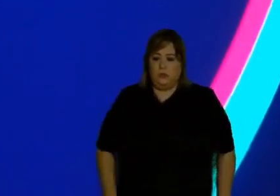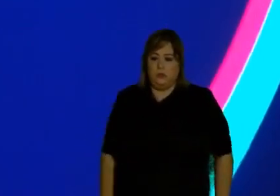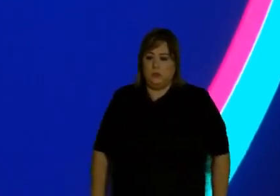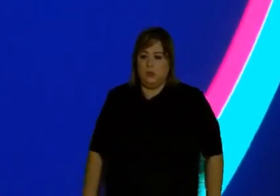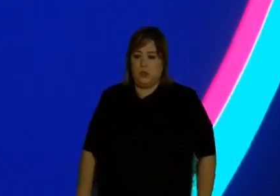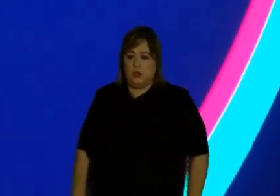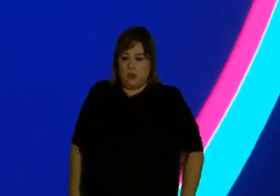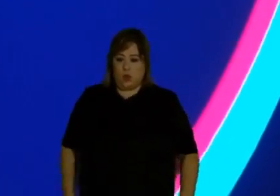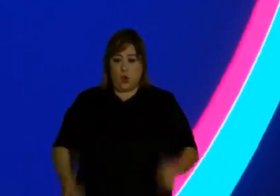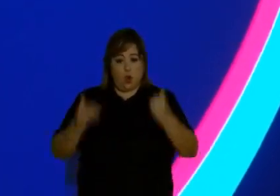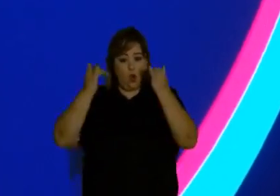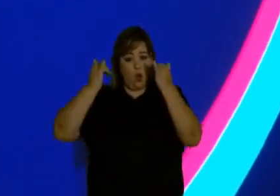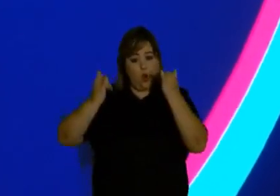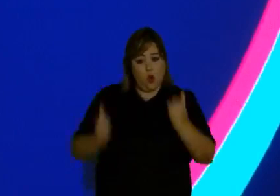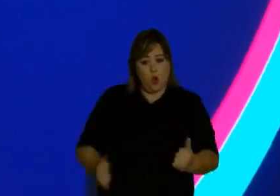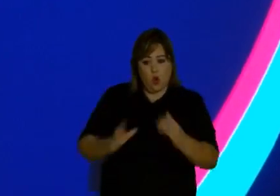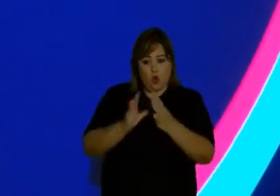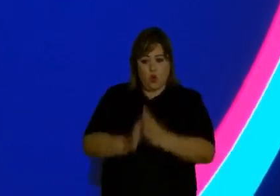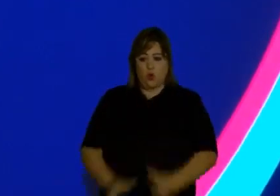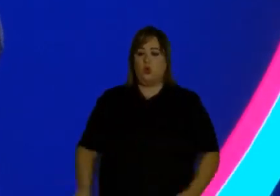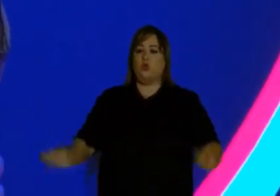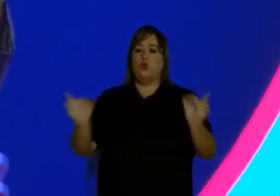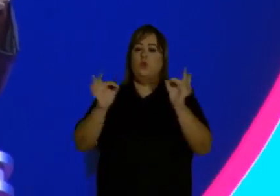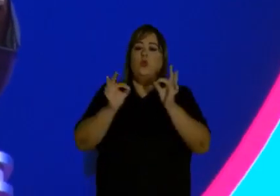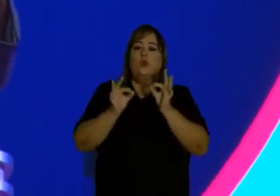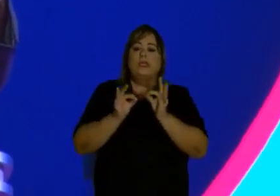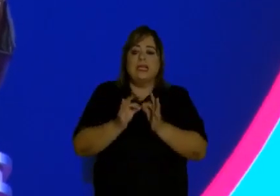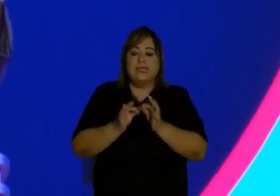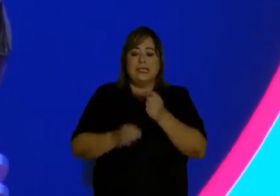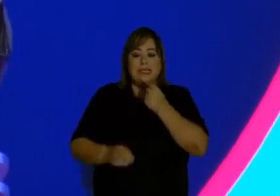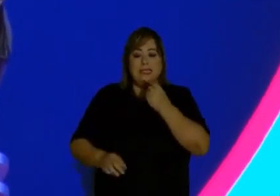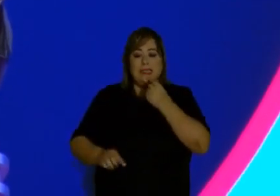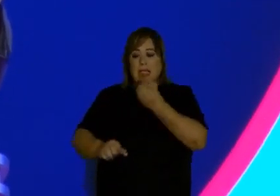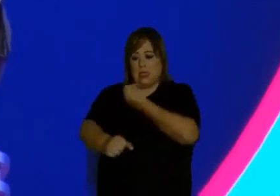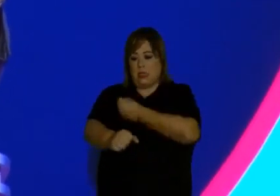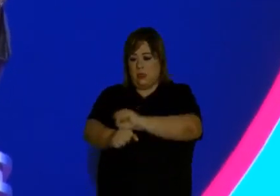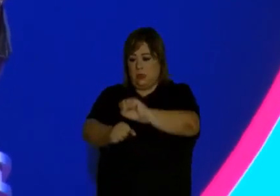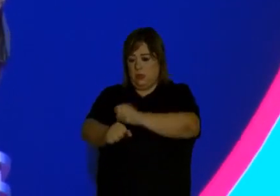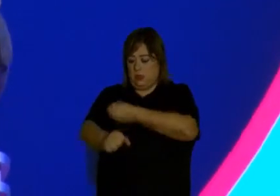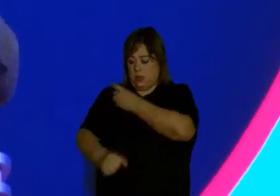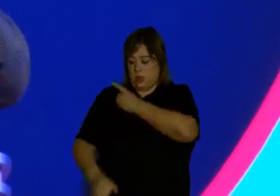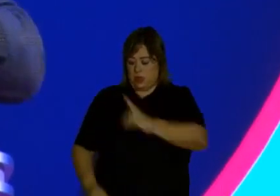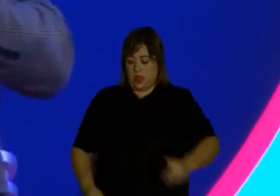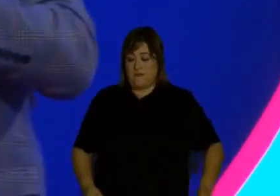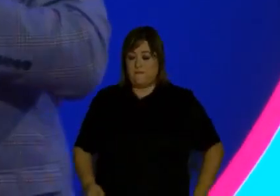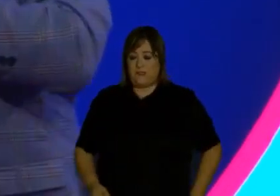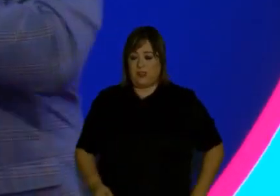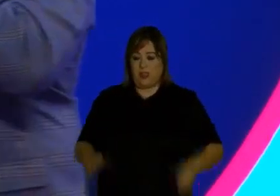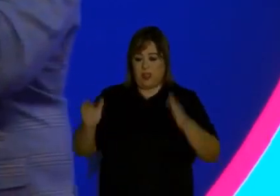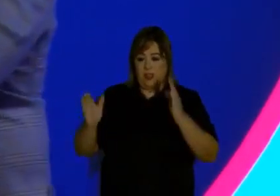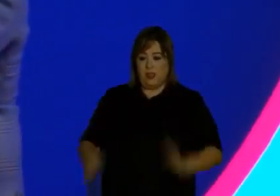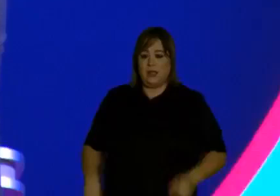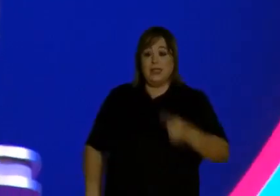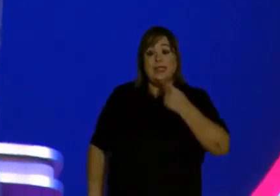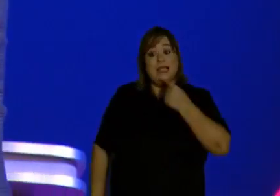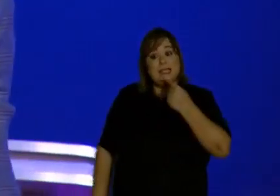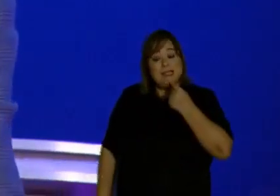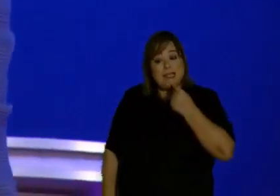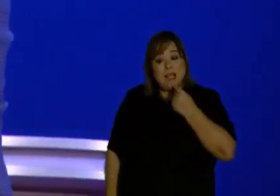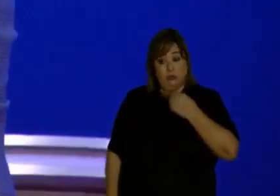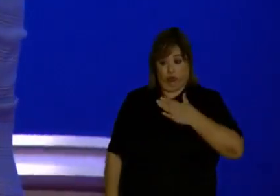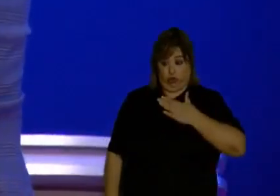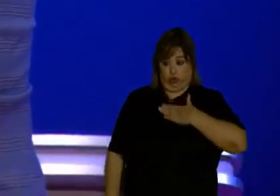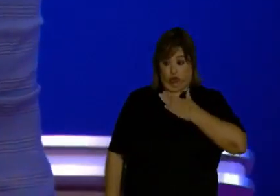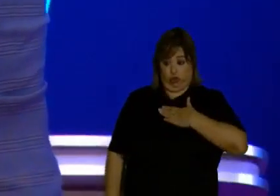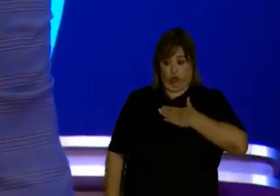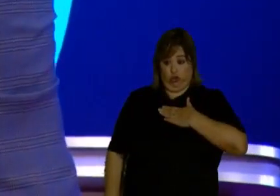Hoy más que nunca tenemos que decir lo que decía el salmista David. Yo me alegré con los que decían, y en este